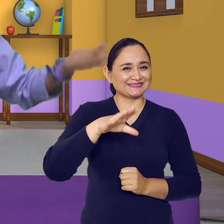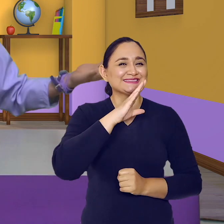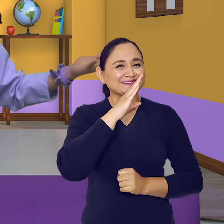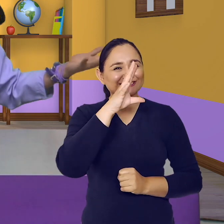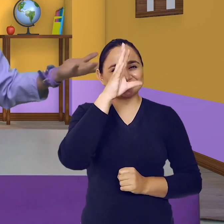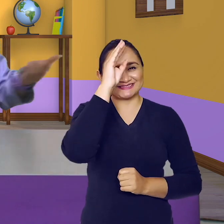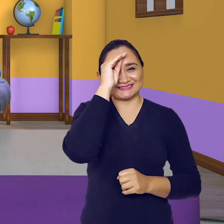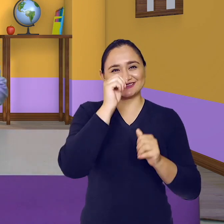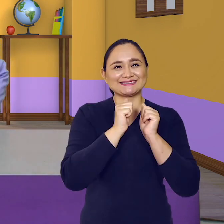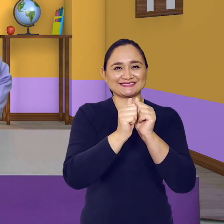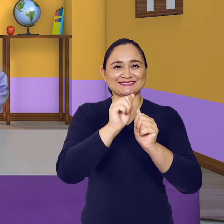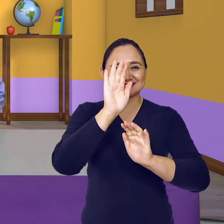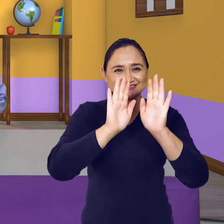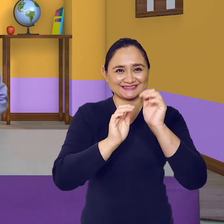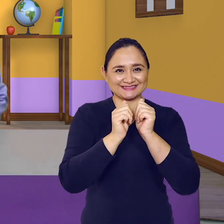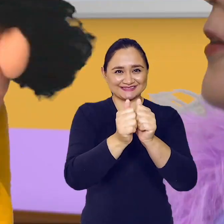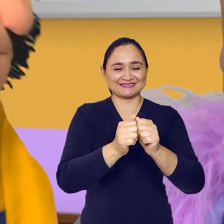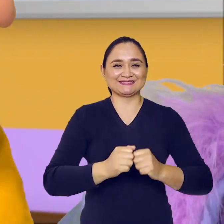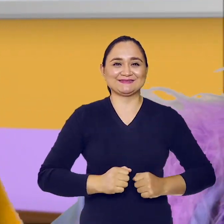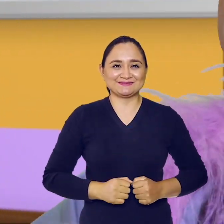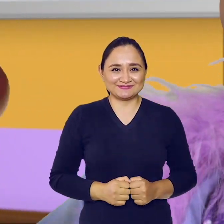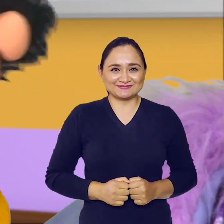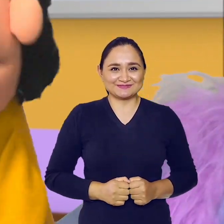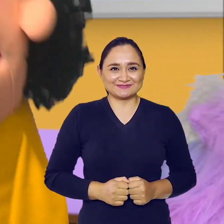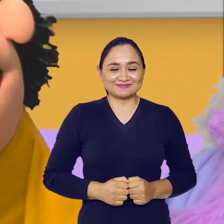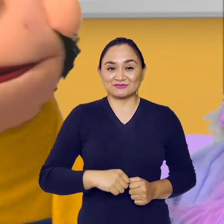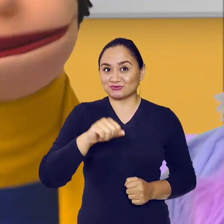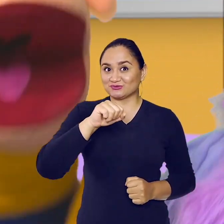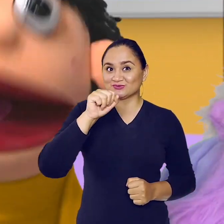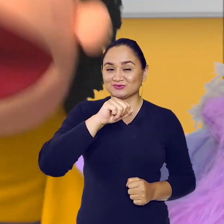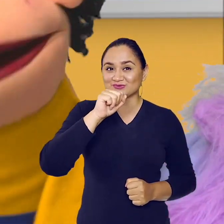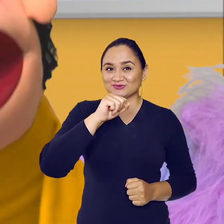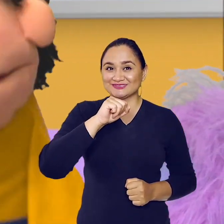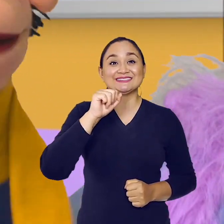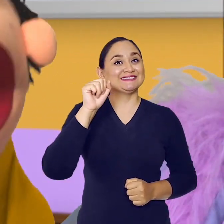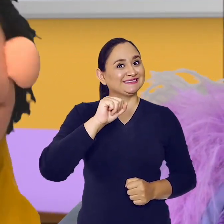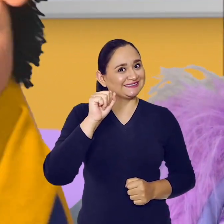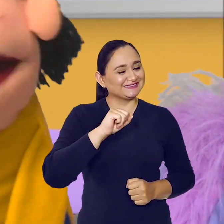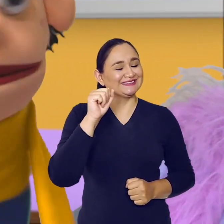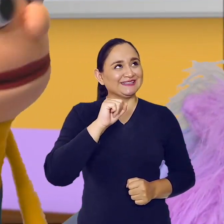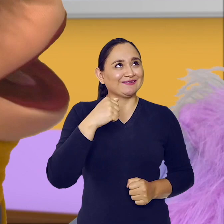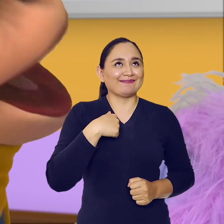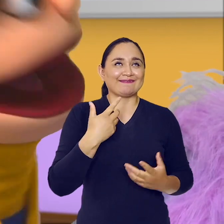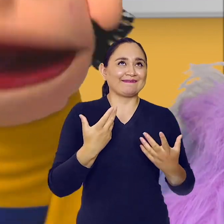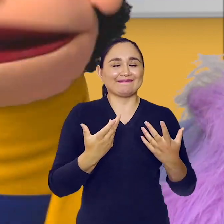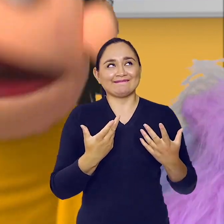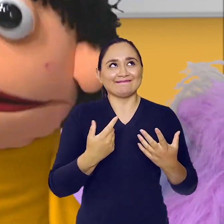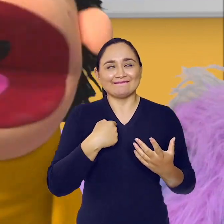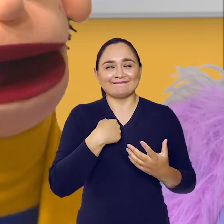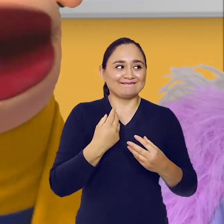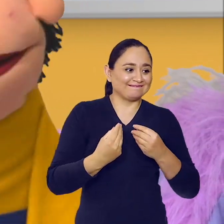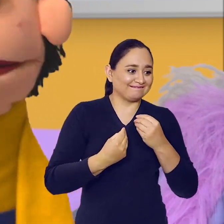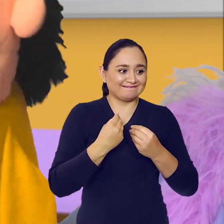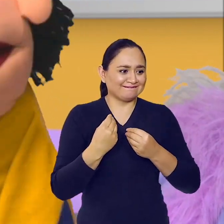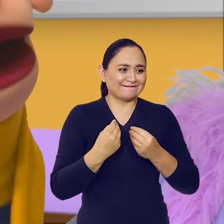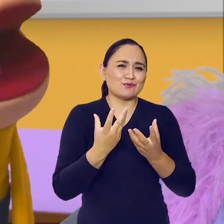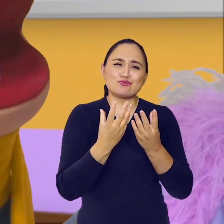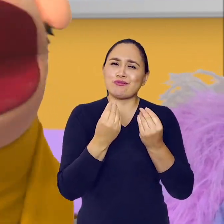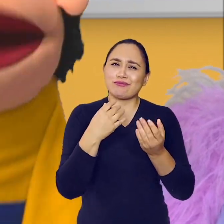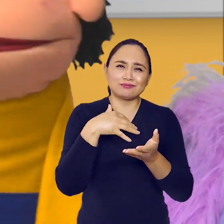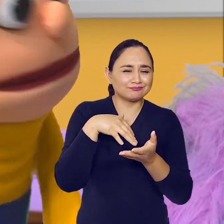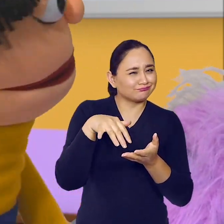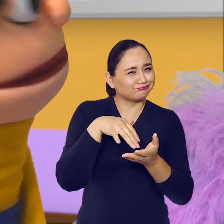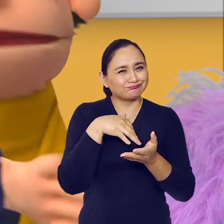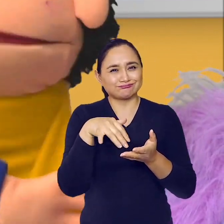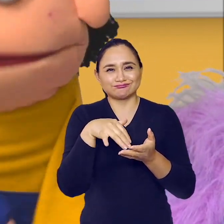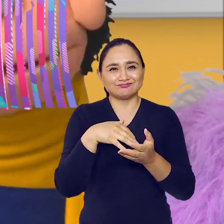siempre aprendemos juntos en Educa Contigo. ¡Qué bueno! ¡Ay, sí! ¡Ay, es que yo tengo muchas